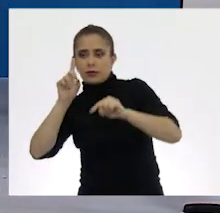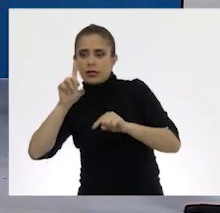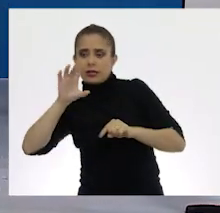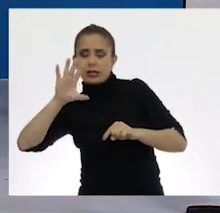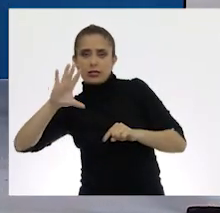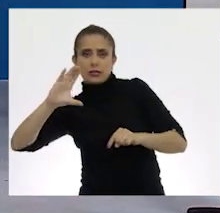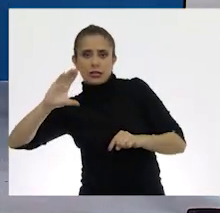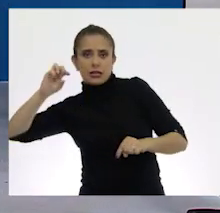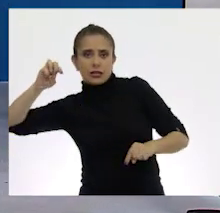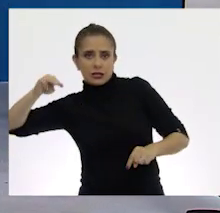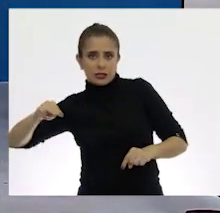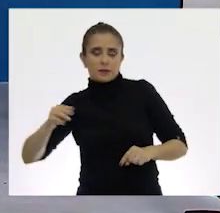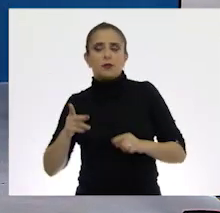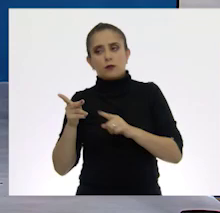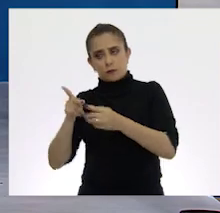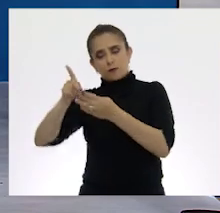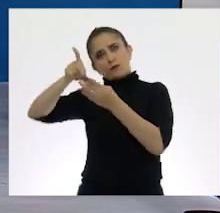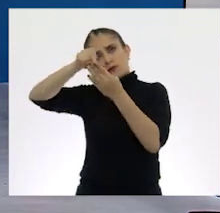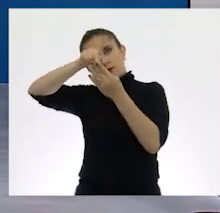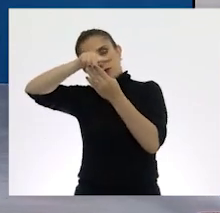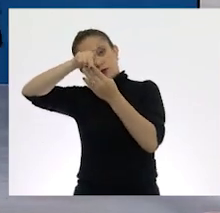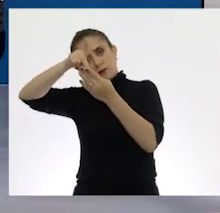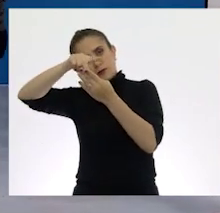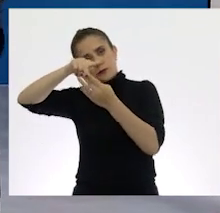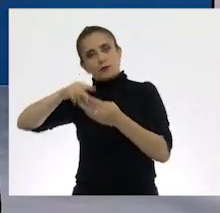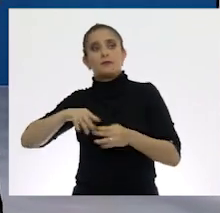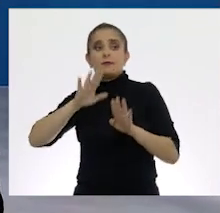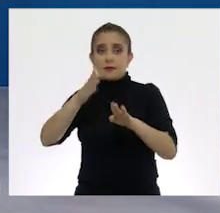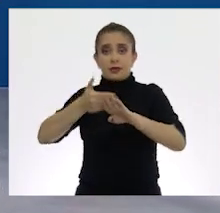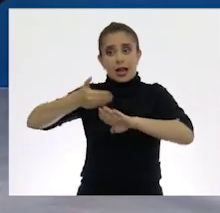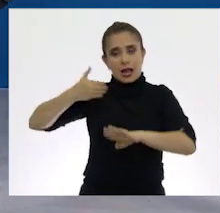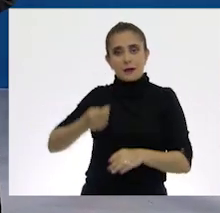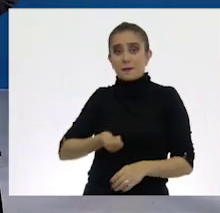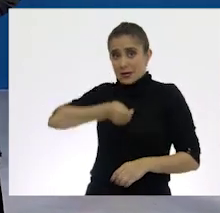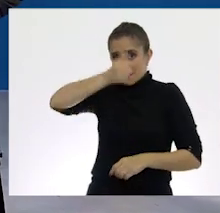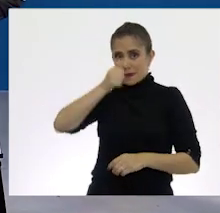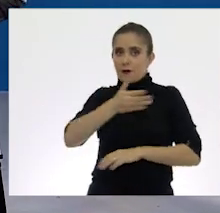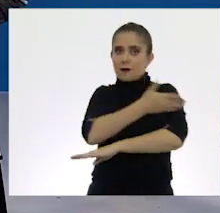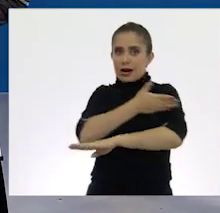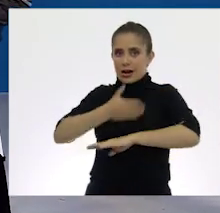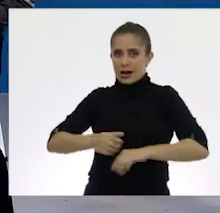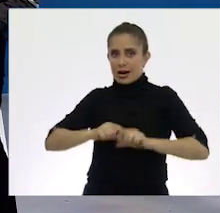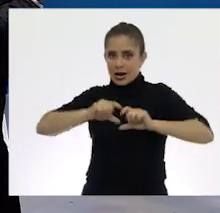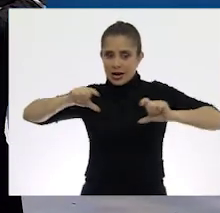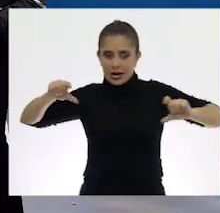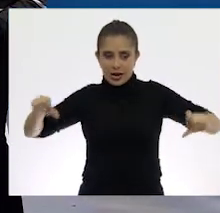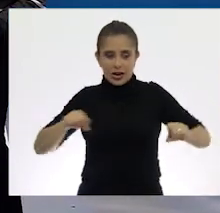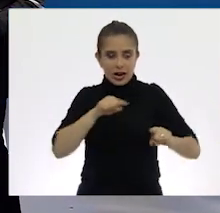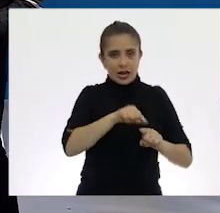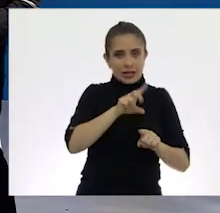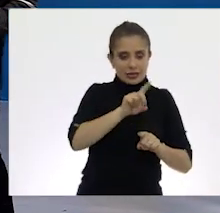en el otro extremo. Perdón, antes tomo la medida y... Así de preparado viene, ¿eh?